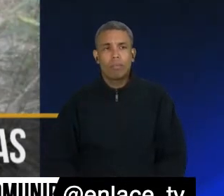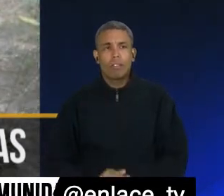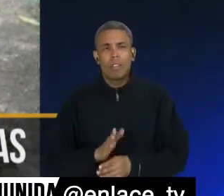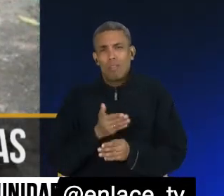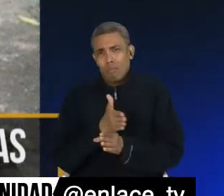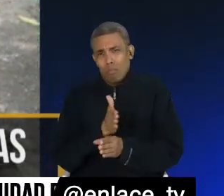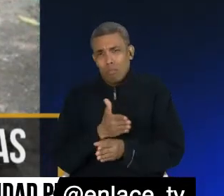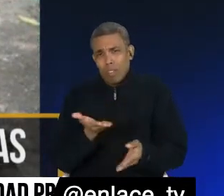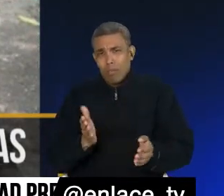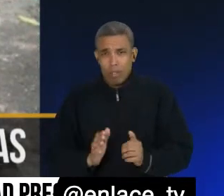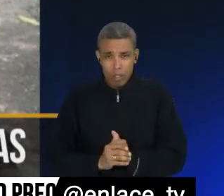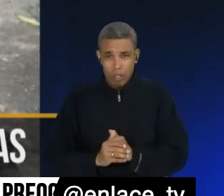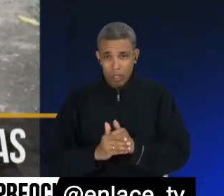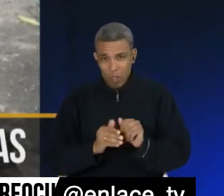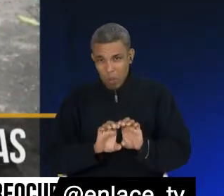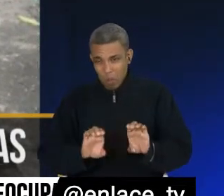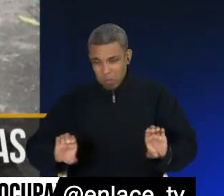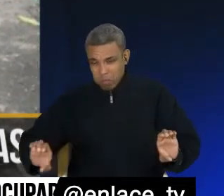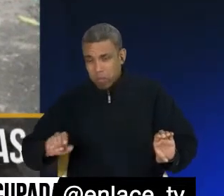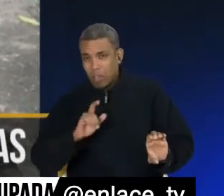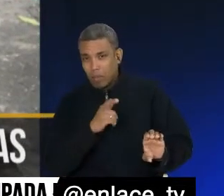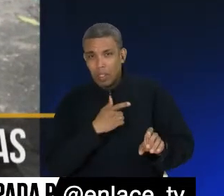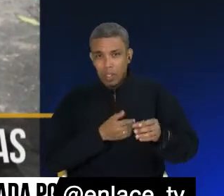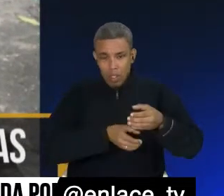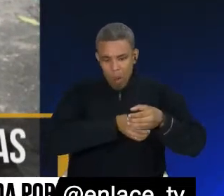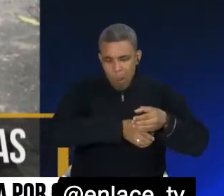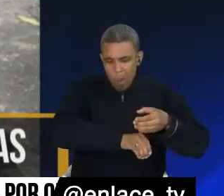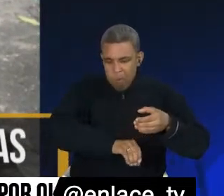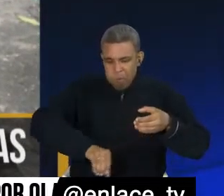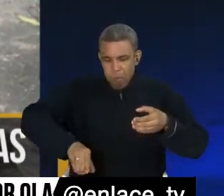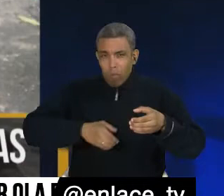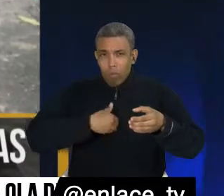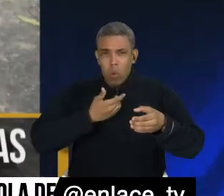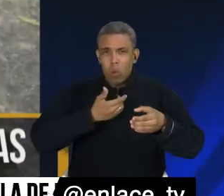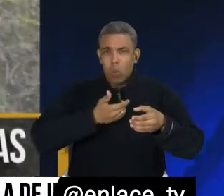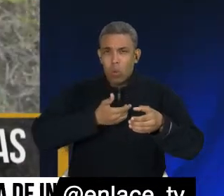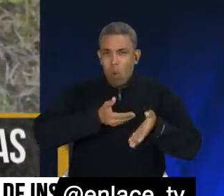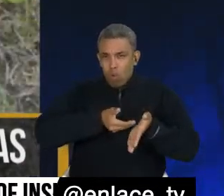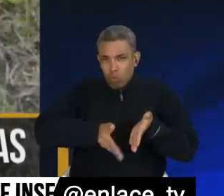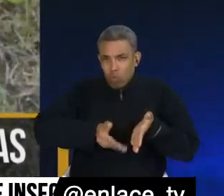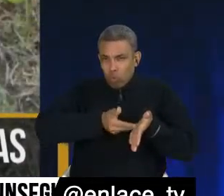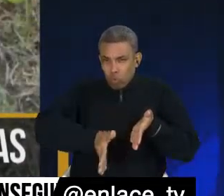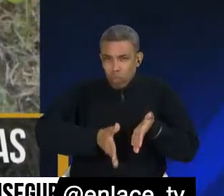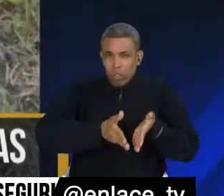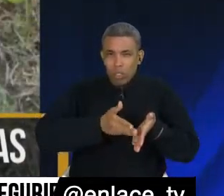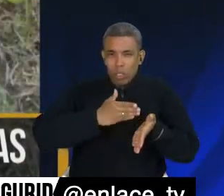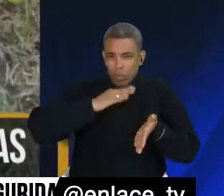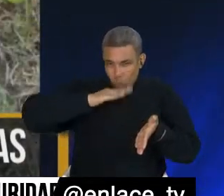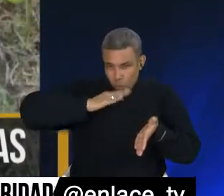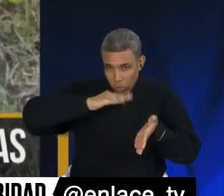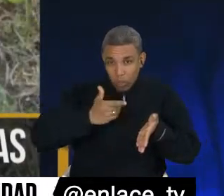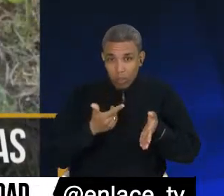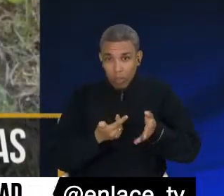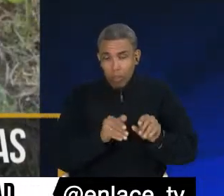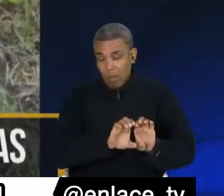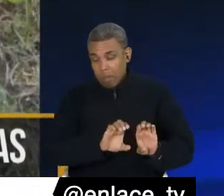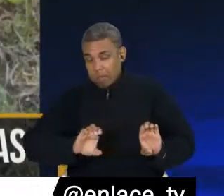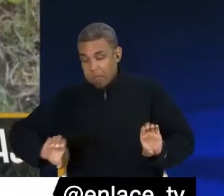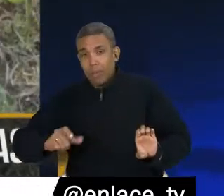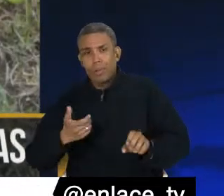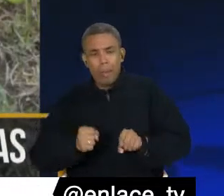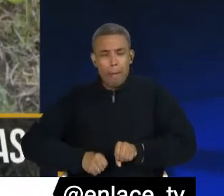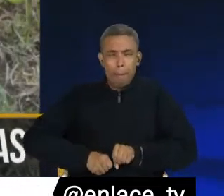que por ahí hay un tubo de aguas negras que se reventó, pero ahorita otra vez se reventó y se va dando malos olores.